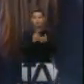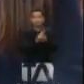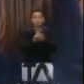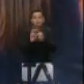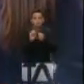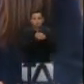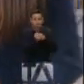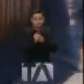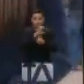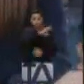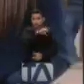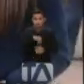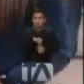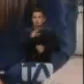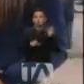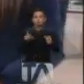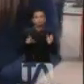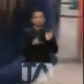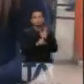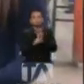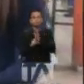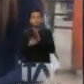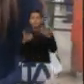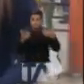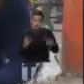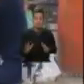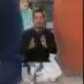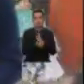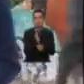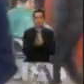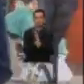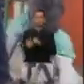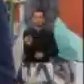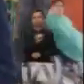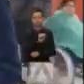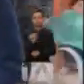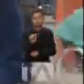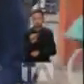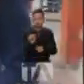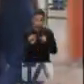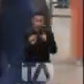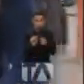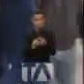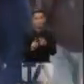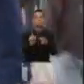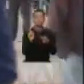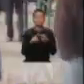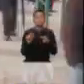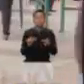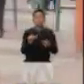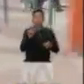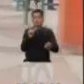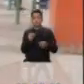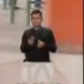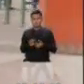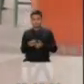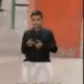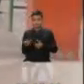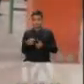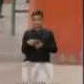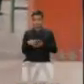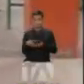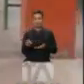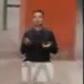alertar a los conductores que han recibido ya una capacitación, a los recaudadores que también tienen una capacitación,